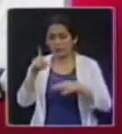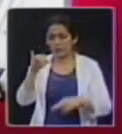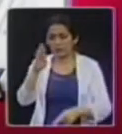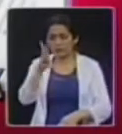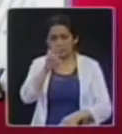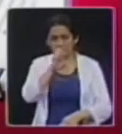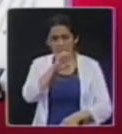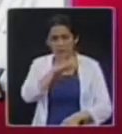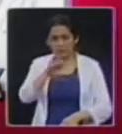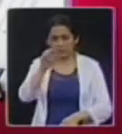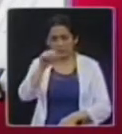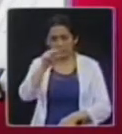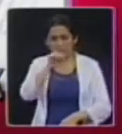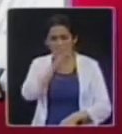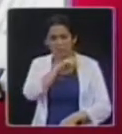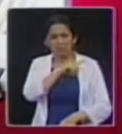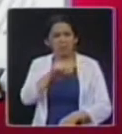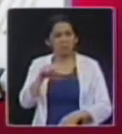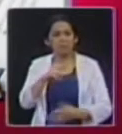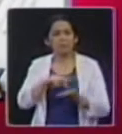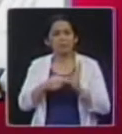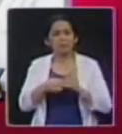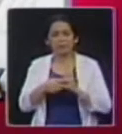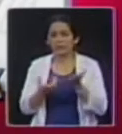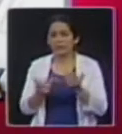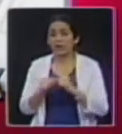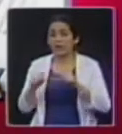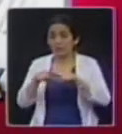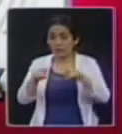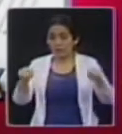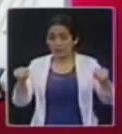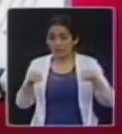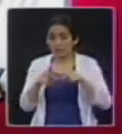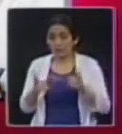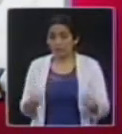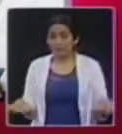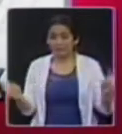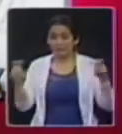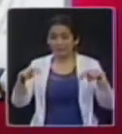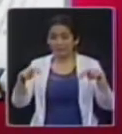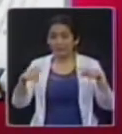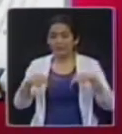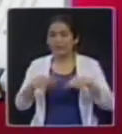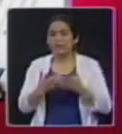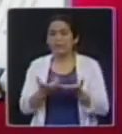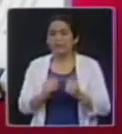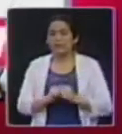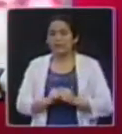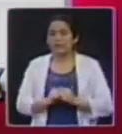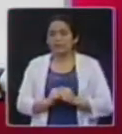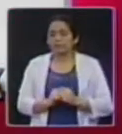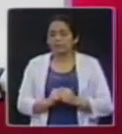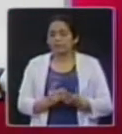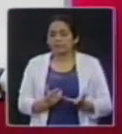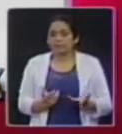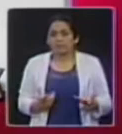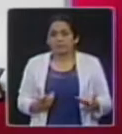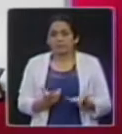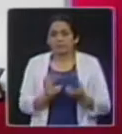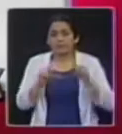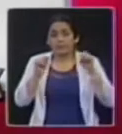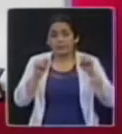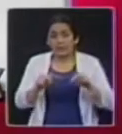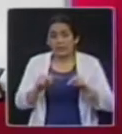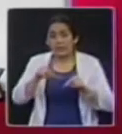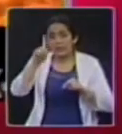libre mantenimiento son baterías de innovación, si se quiere decir, ¿no? Son baterías que no